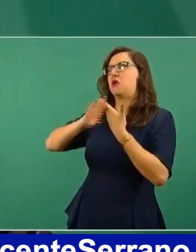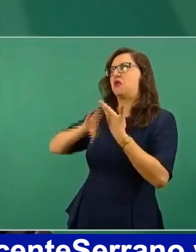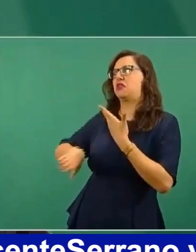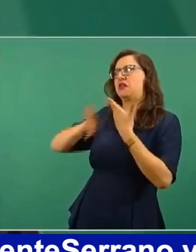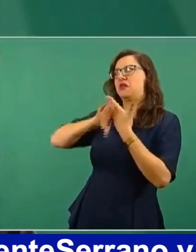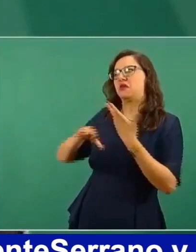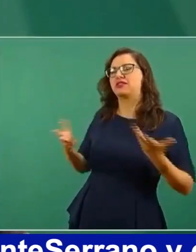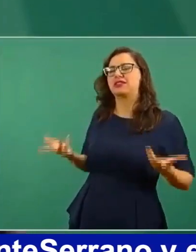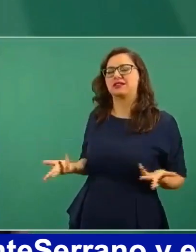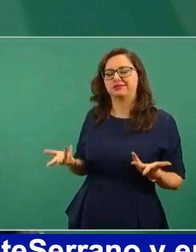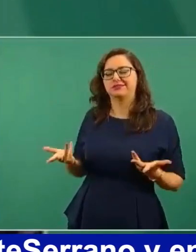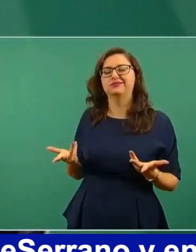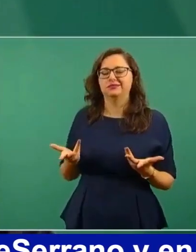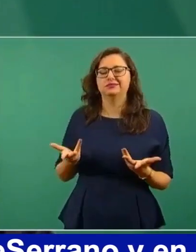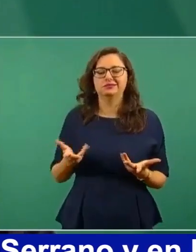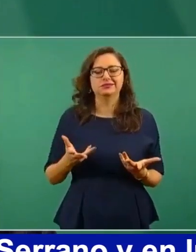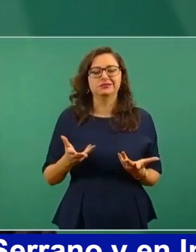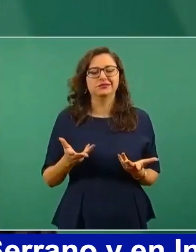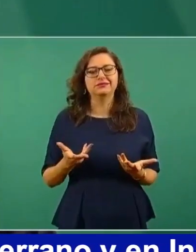nosotros los estamos